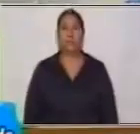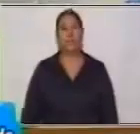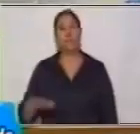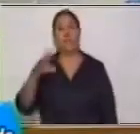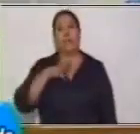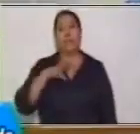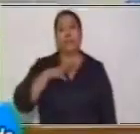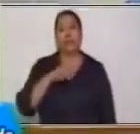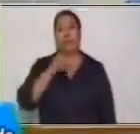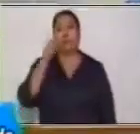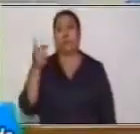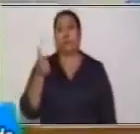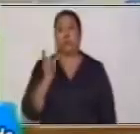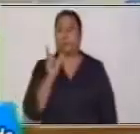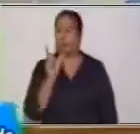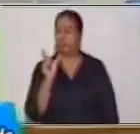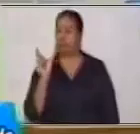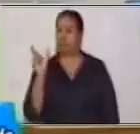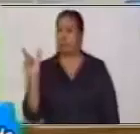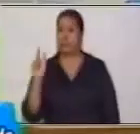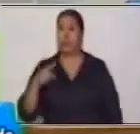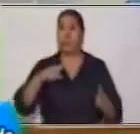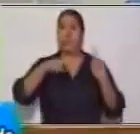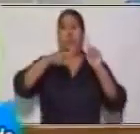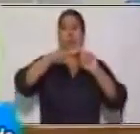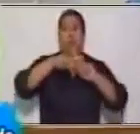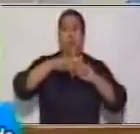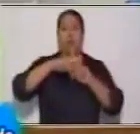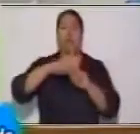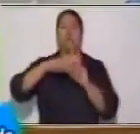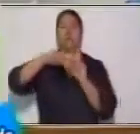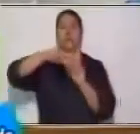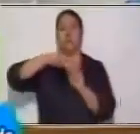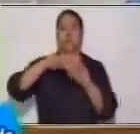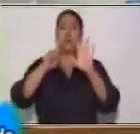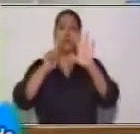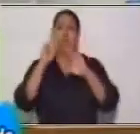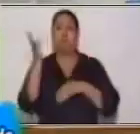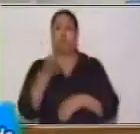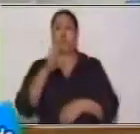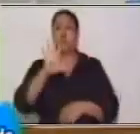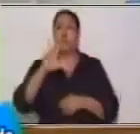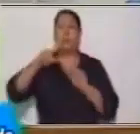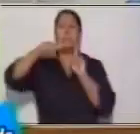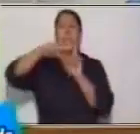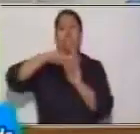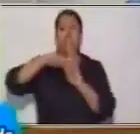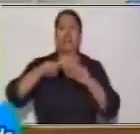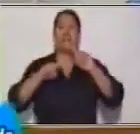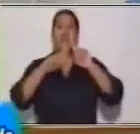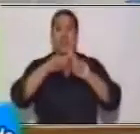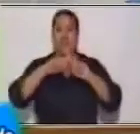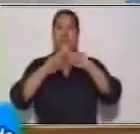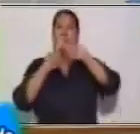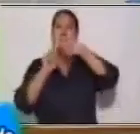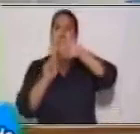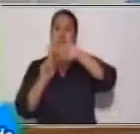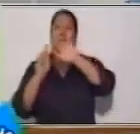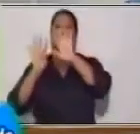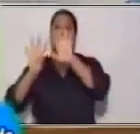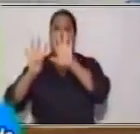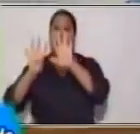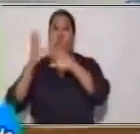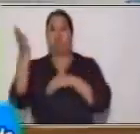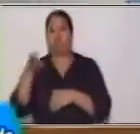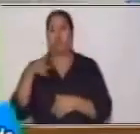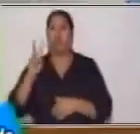Tenemos la siguiente ecuación, x más 6 partido 5 más x más 9 partido 2 más 8